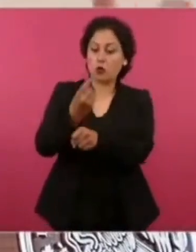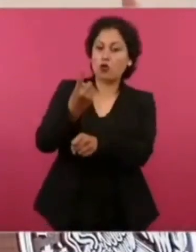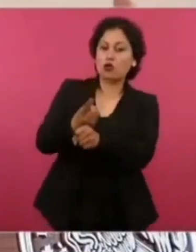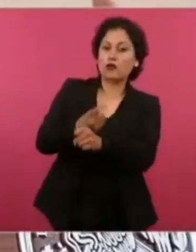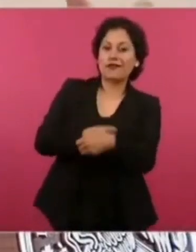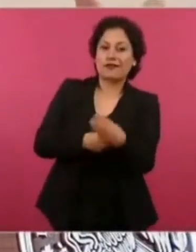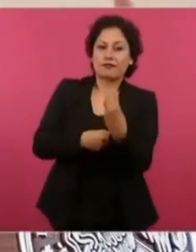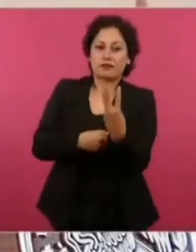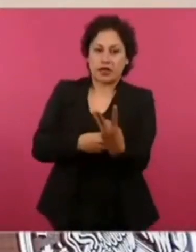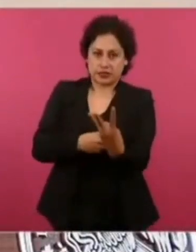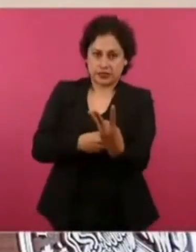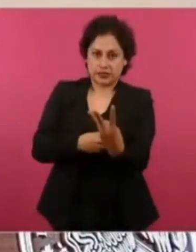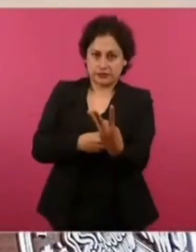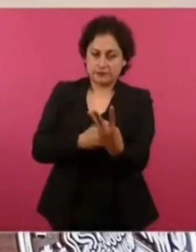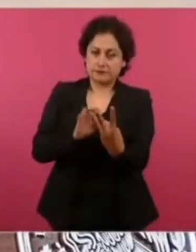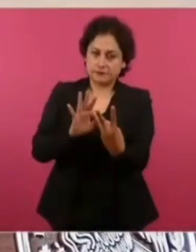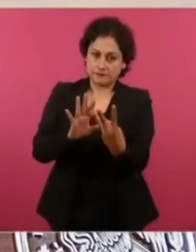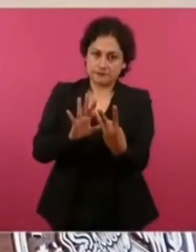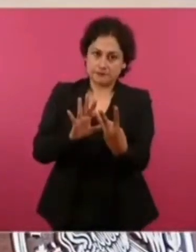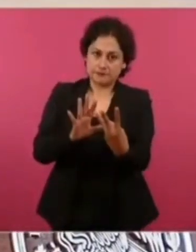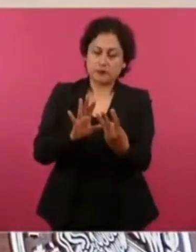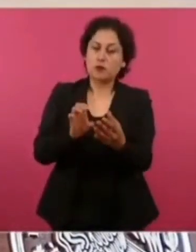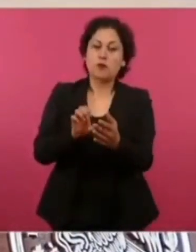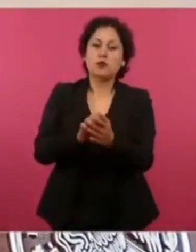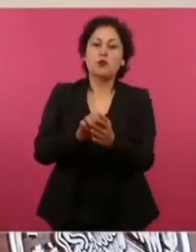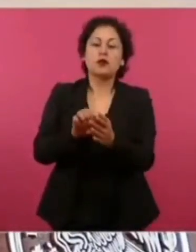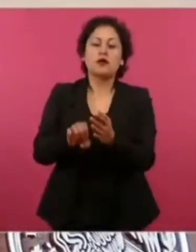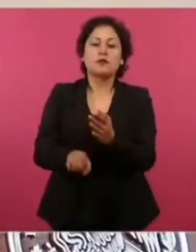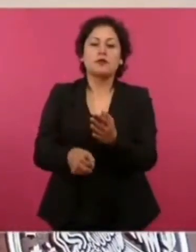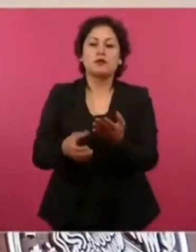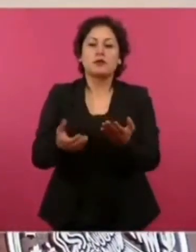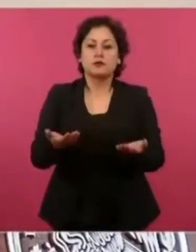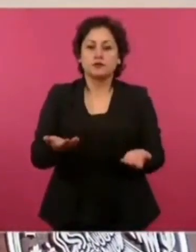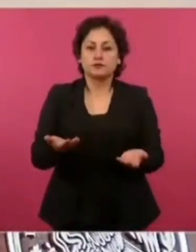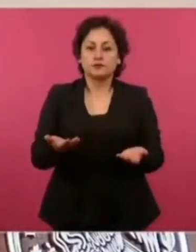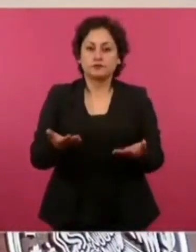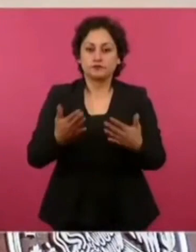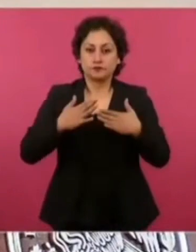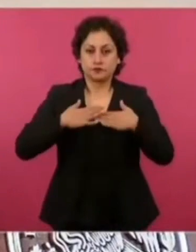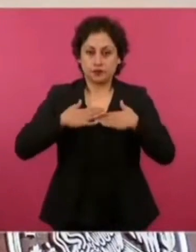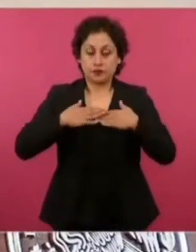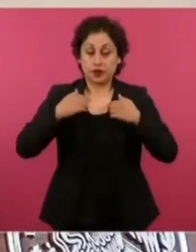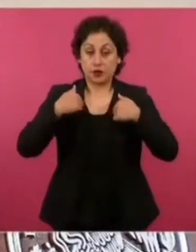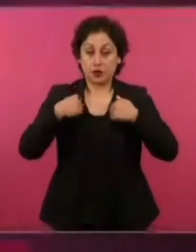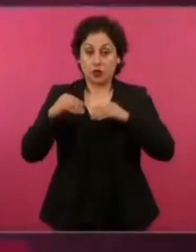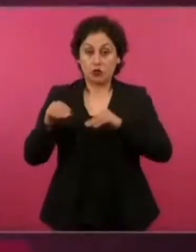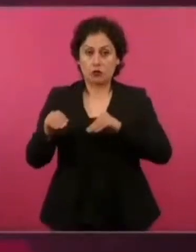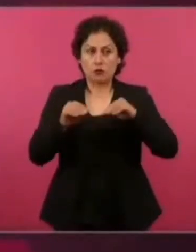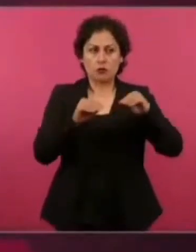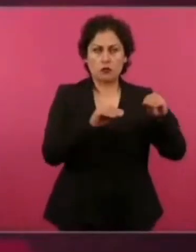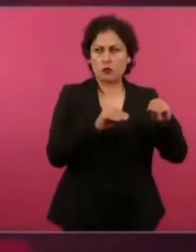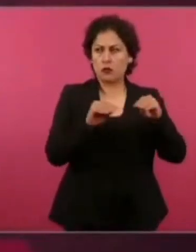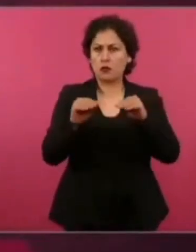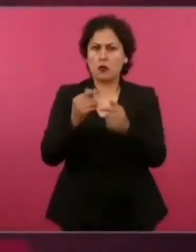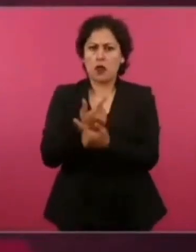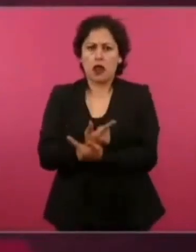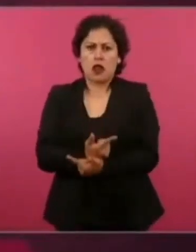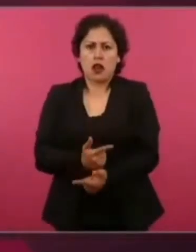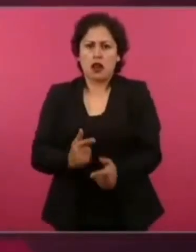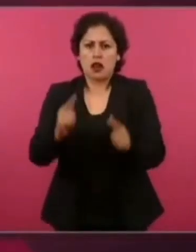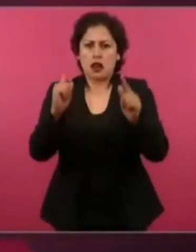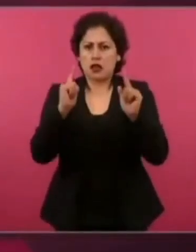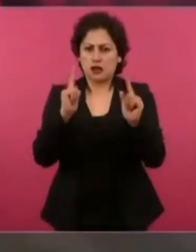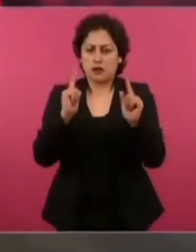habían cancelado su posibilidad de movilidad social, el que